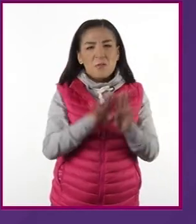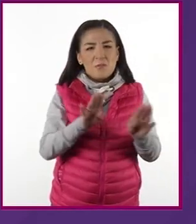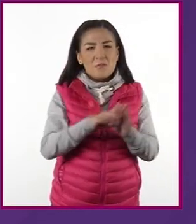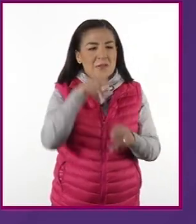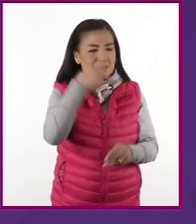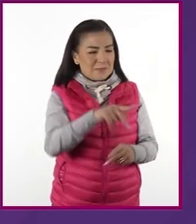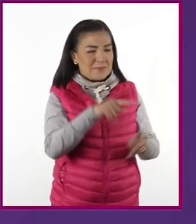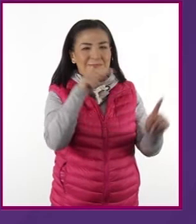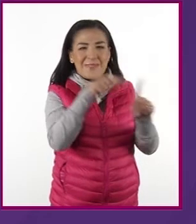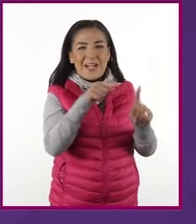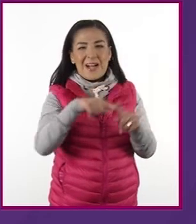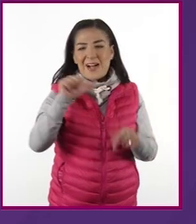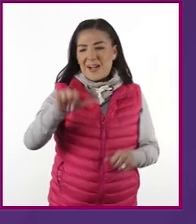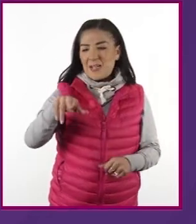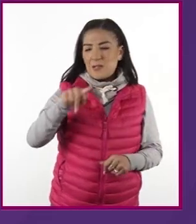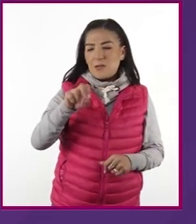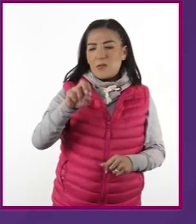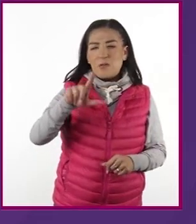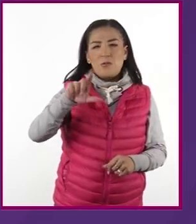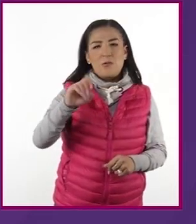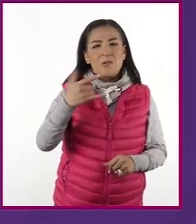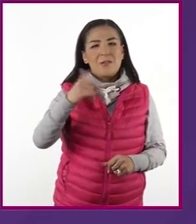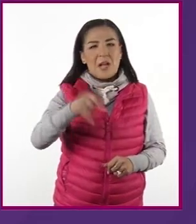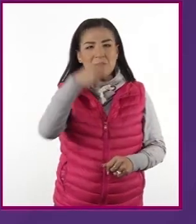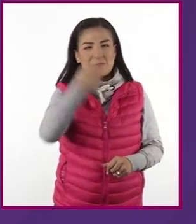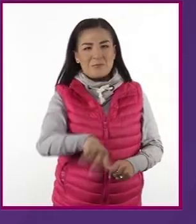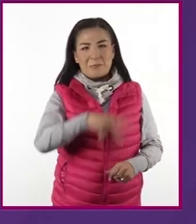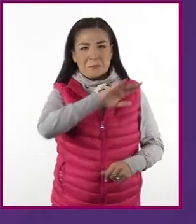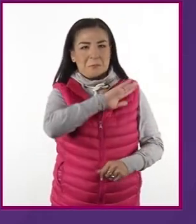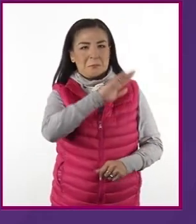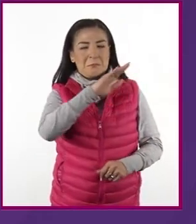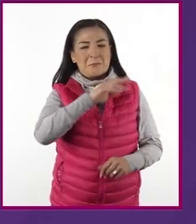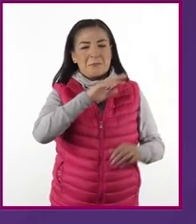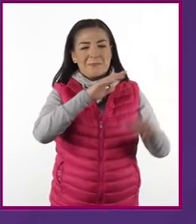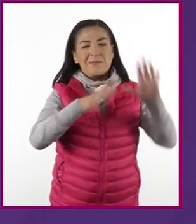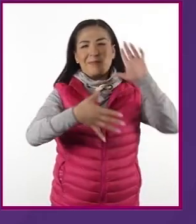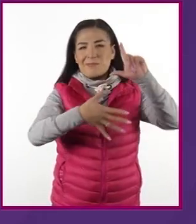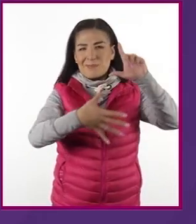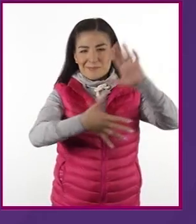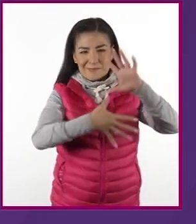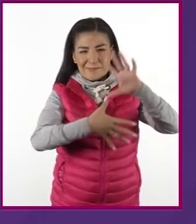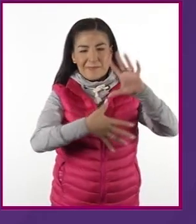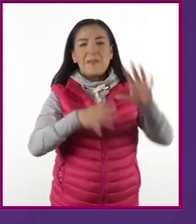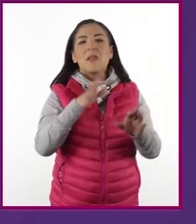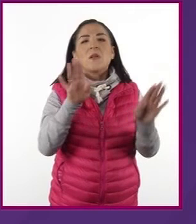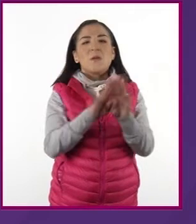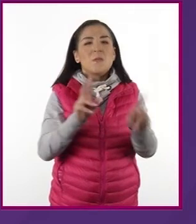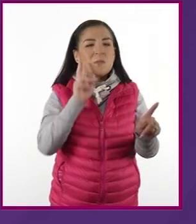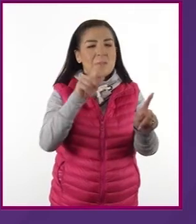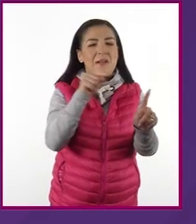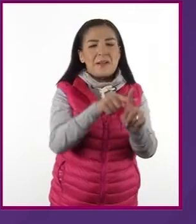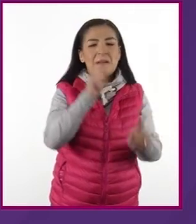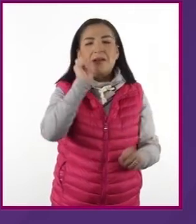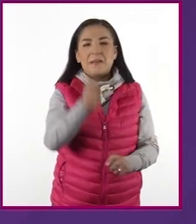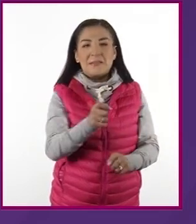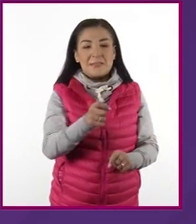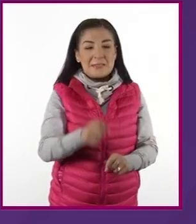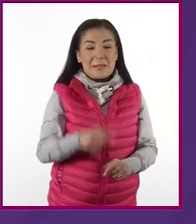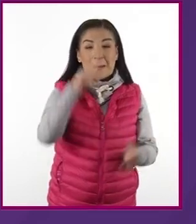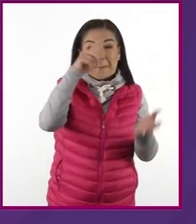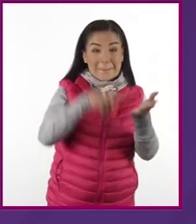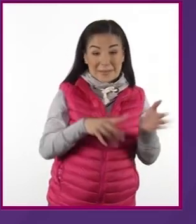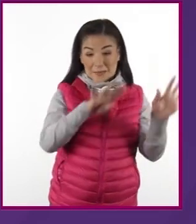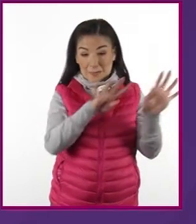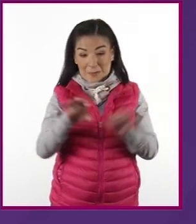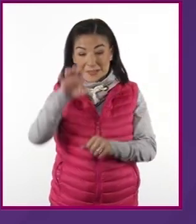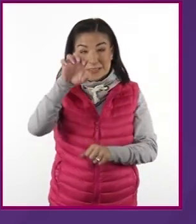un primer acierto sustancial: fijar los 60 como la fecha inicial para desde allí